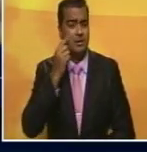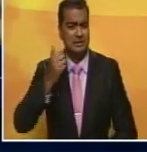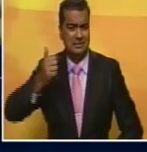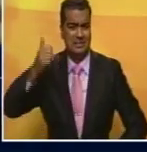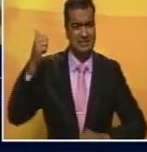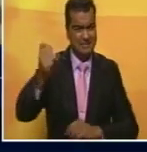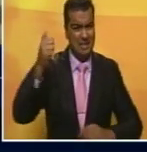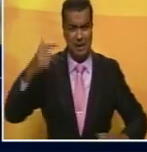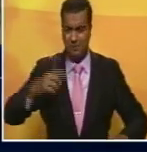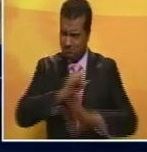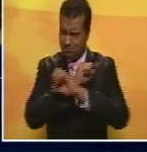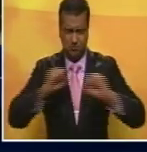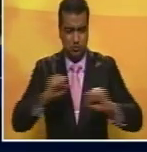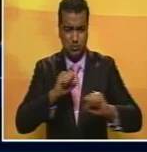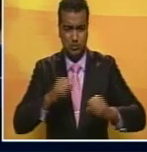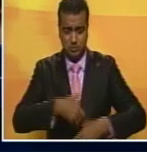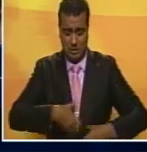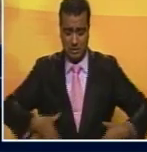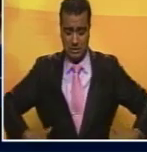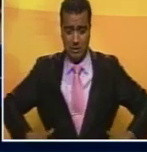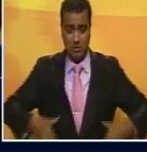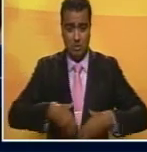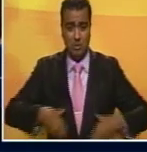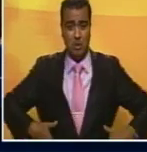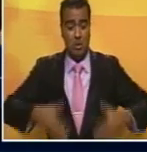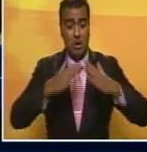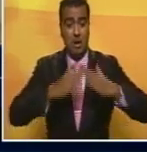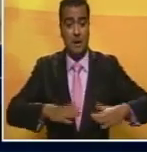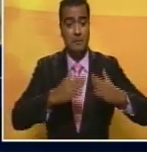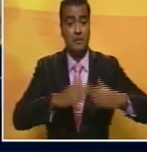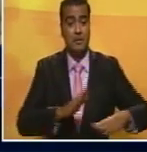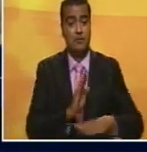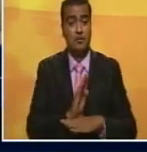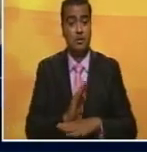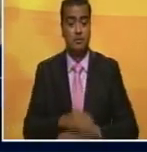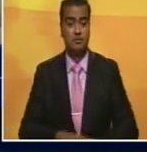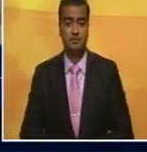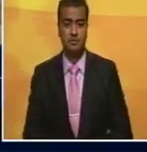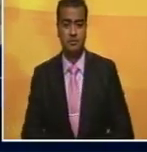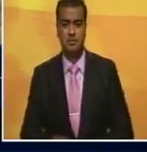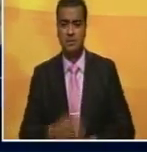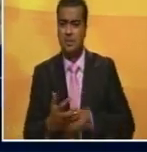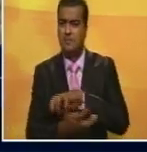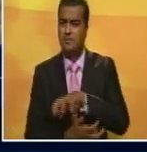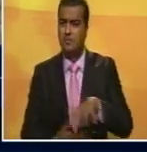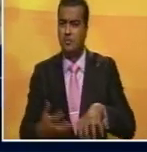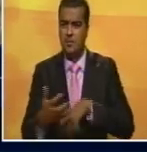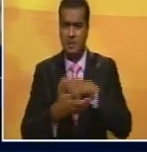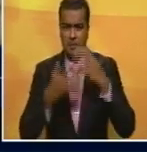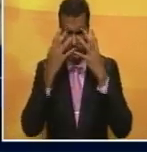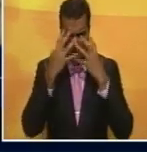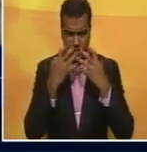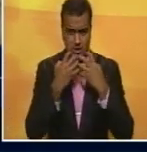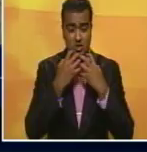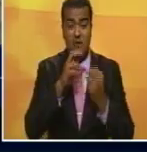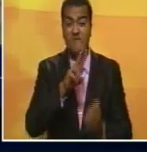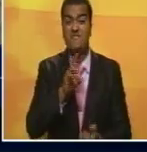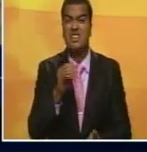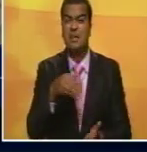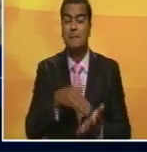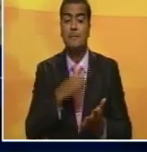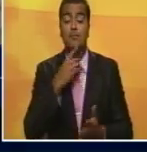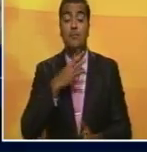sus cinturones explosivos en la entrada de un campamento de refugiados. El conflicto con los terroristas han causado más de